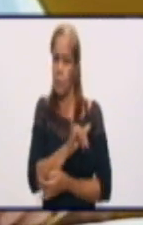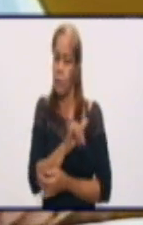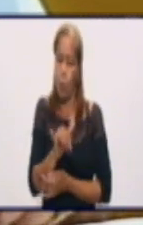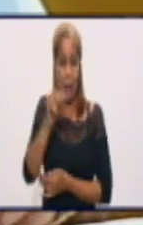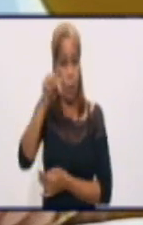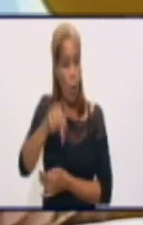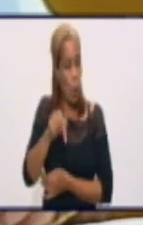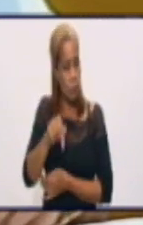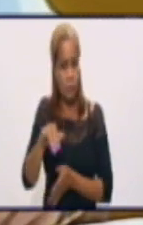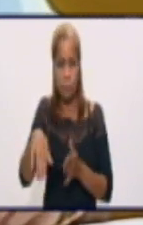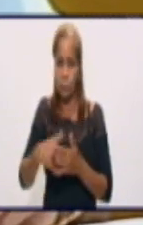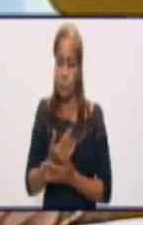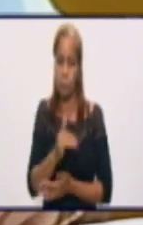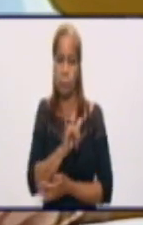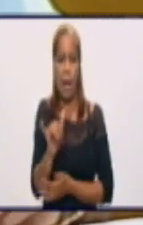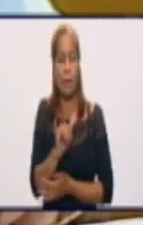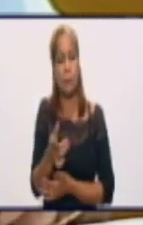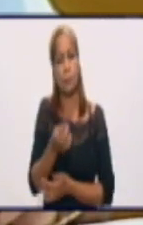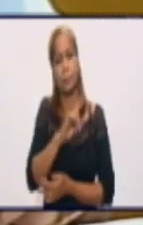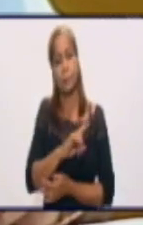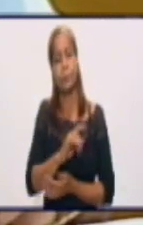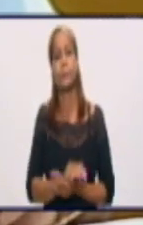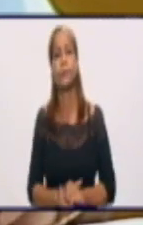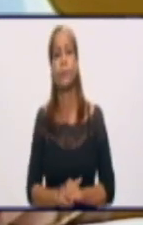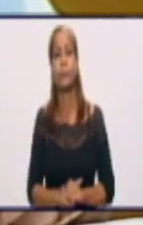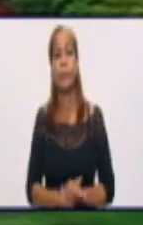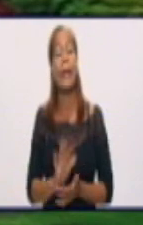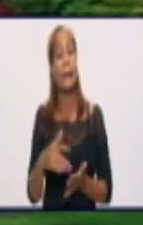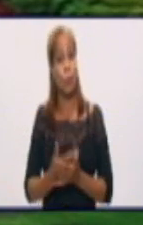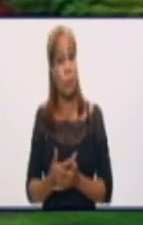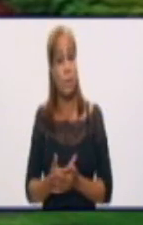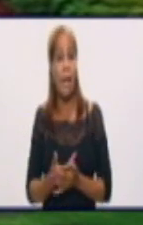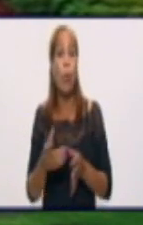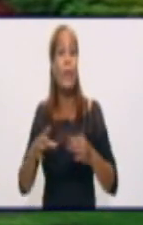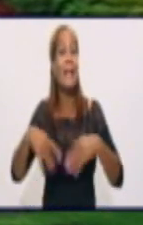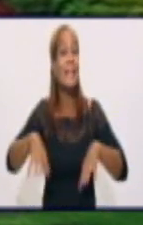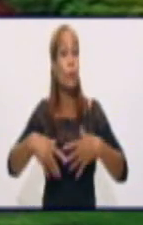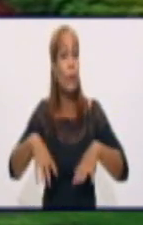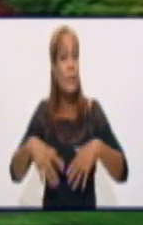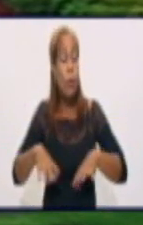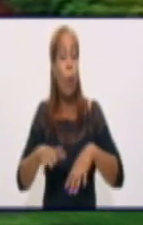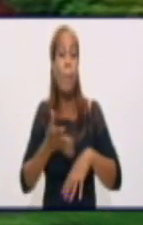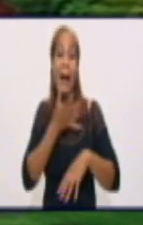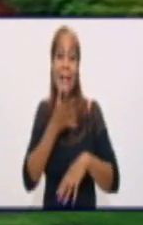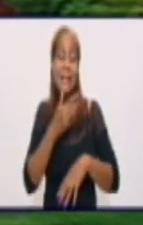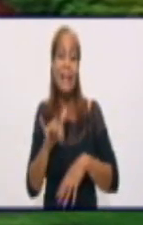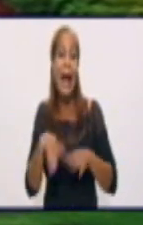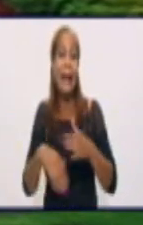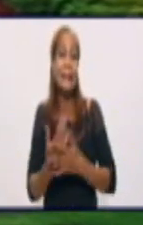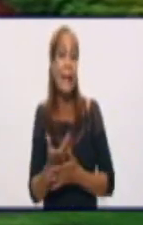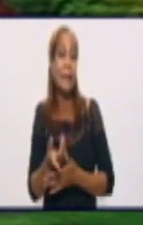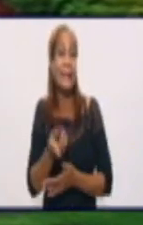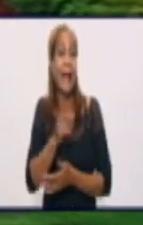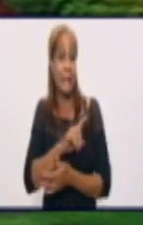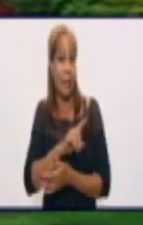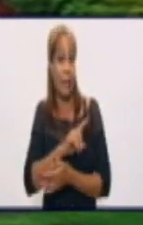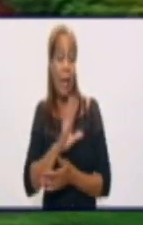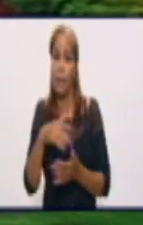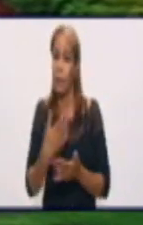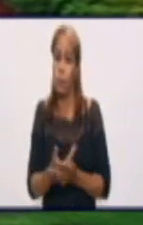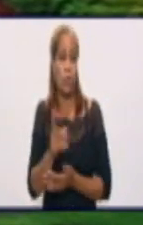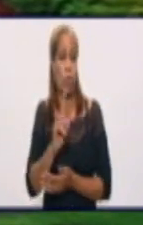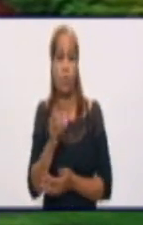una situación muy dinámica en la que hay que ser muy operativo y no se puede predecir lo que pueda pasar mañana por la mañana